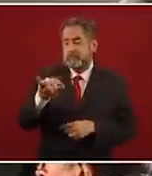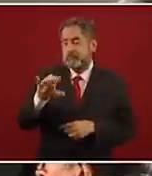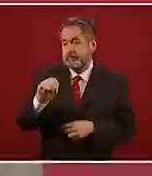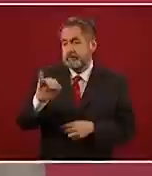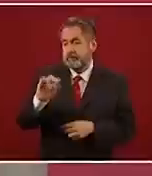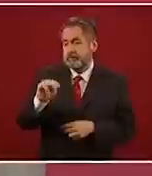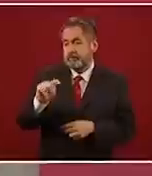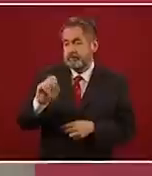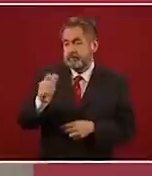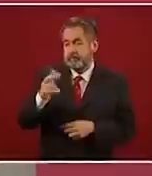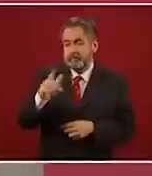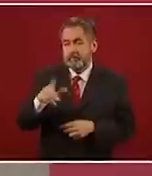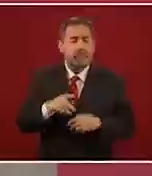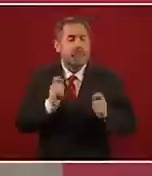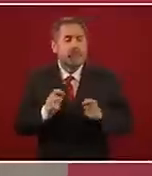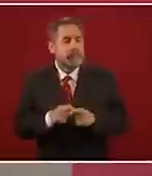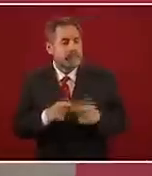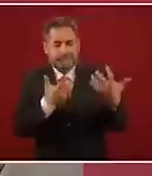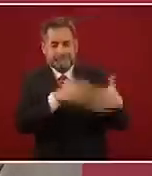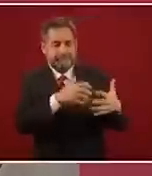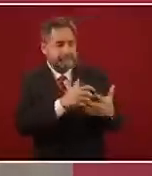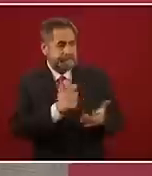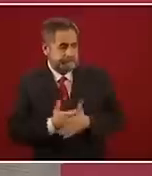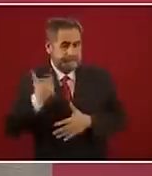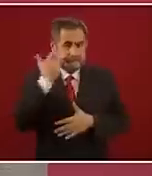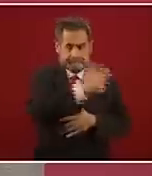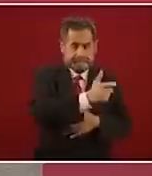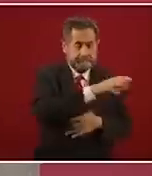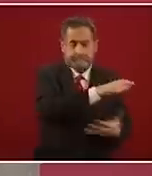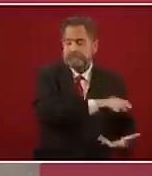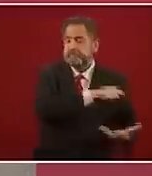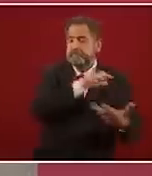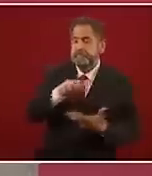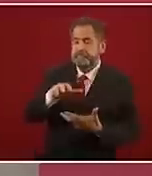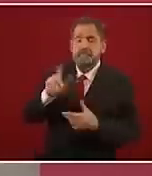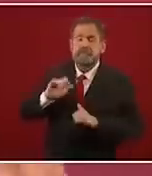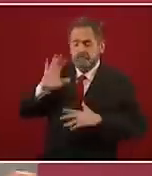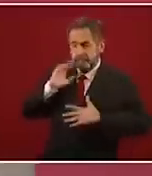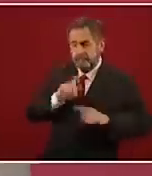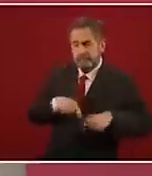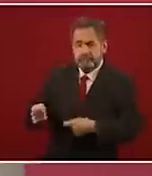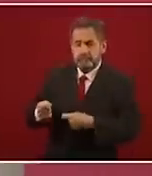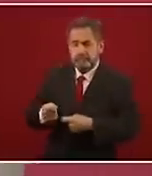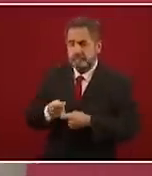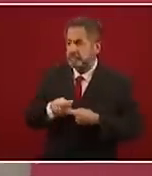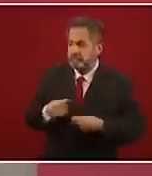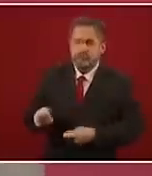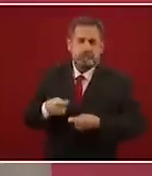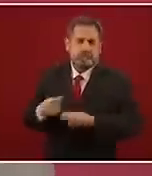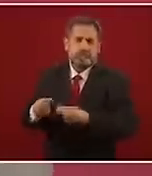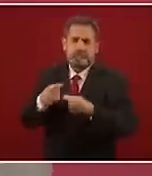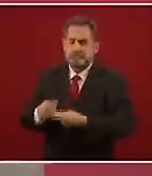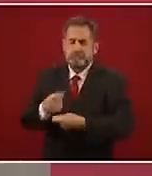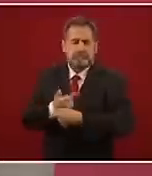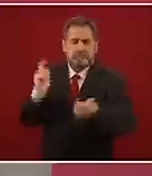decir, se le paga a una compañía, la compañía promete dar medicamentos en forma ilimitada,